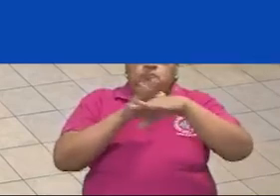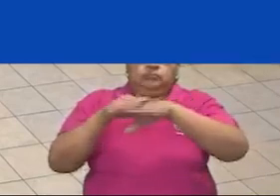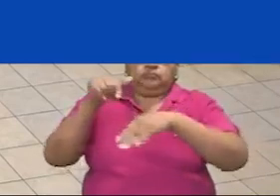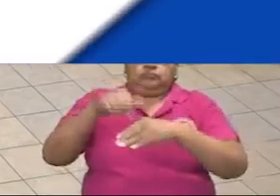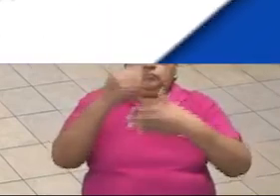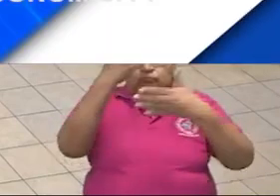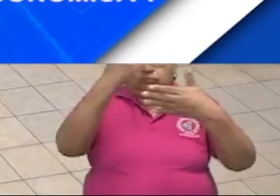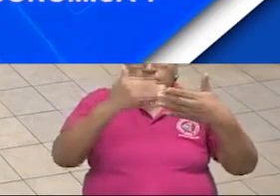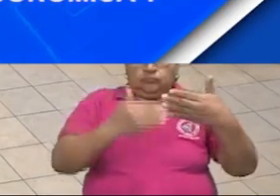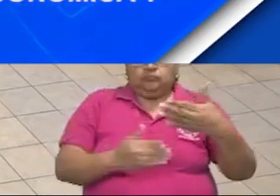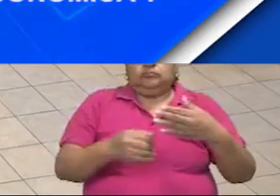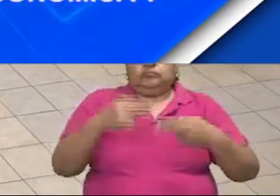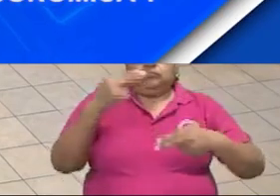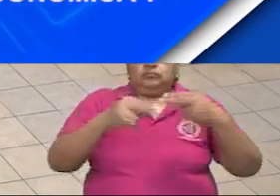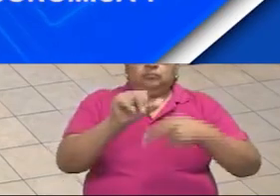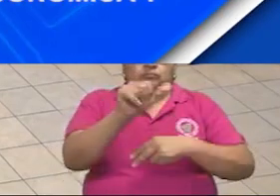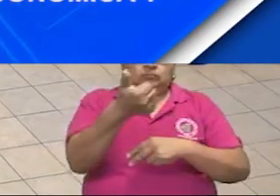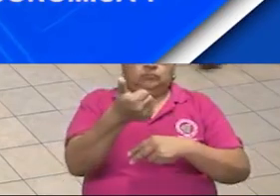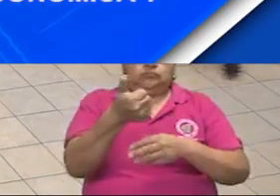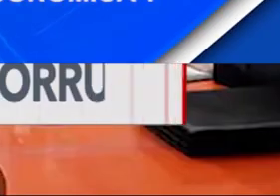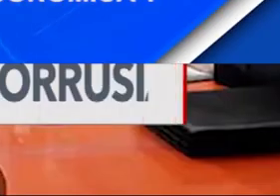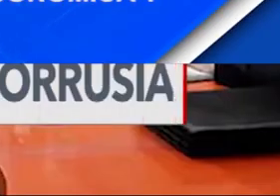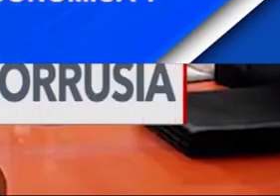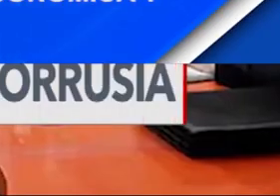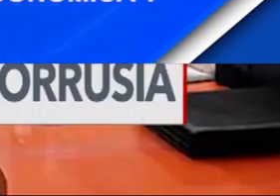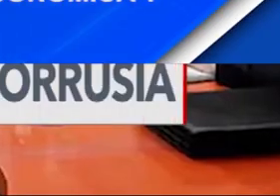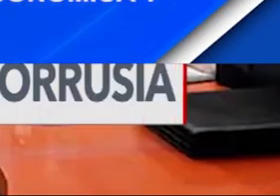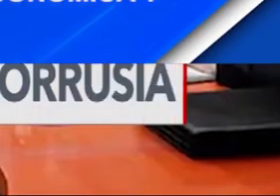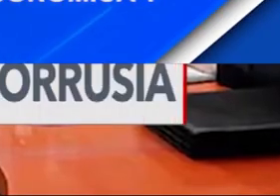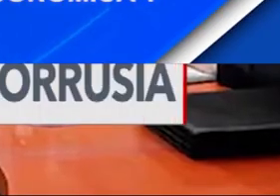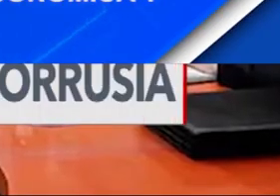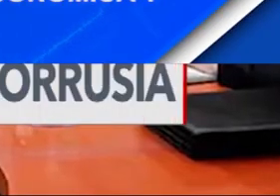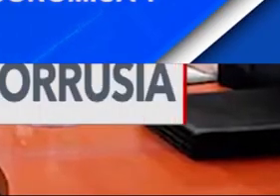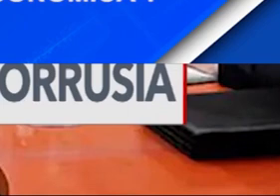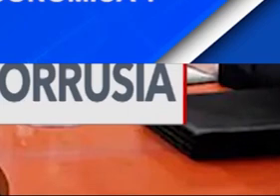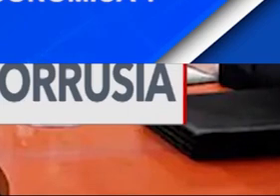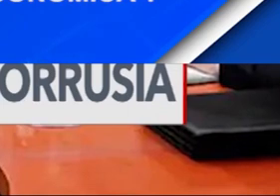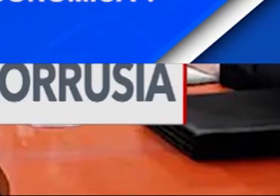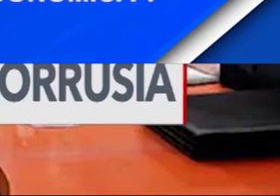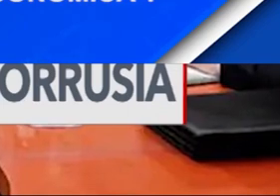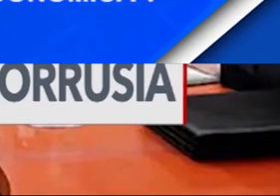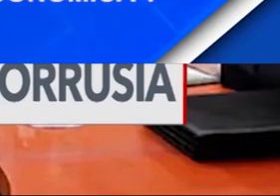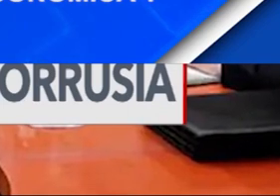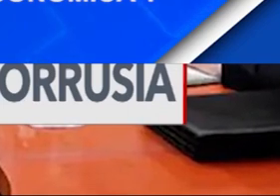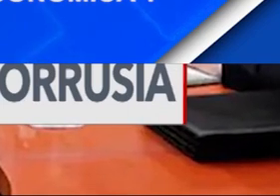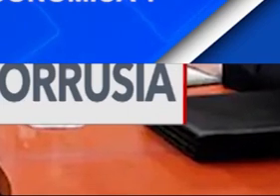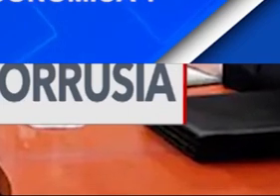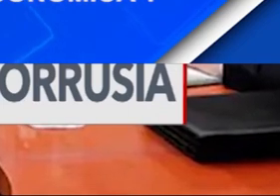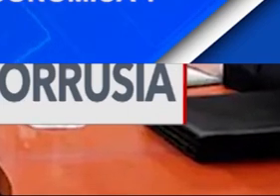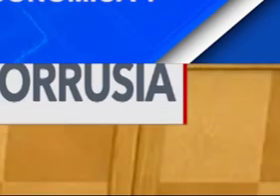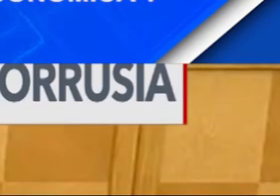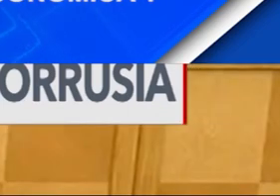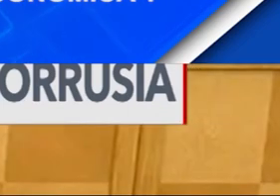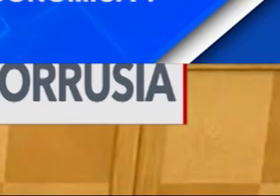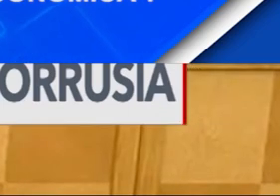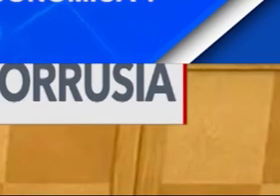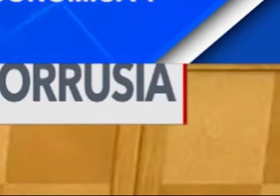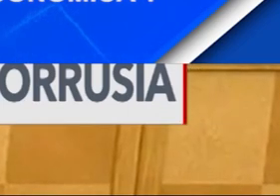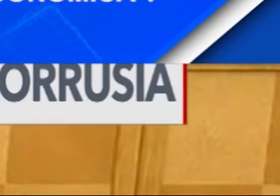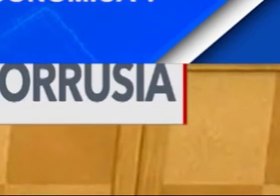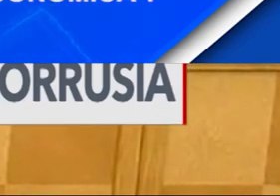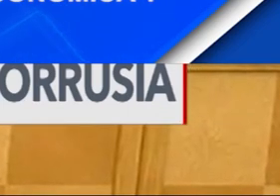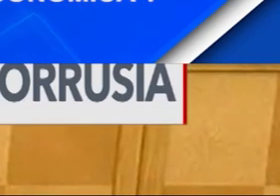Con votación unánime, diputados de la Asamblea Nacional aprobaron dos decretos de convenios firmados entre la República